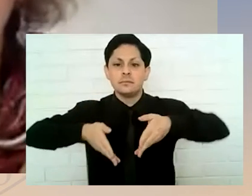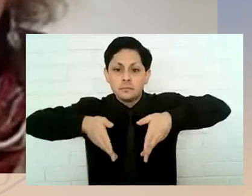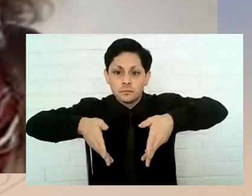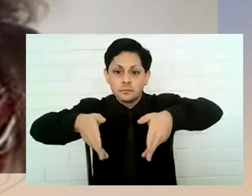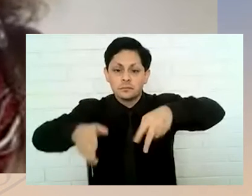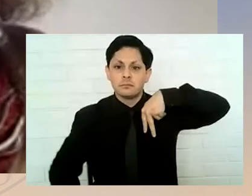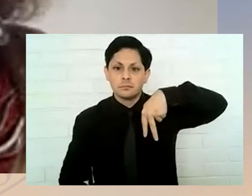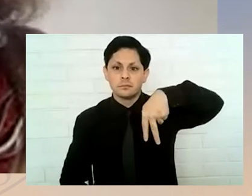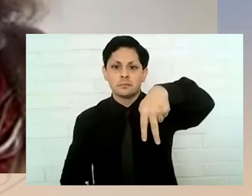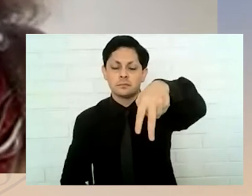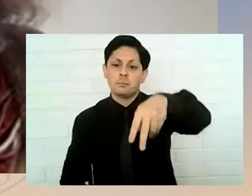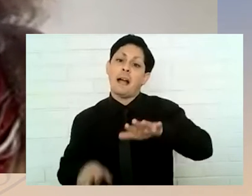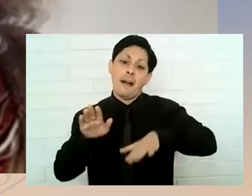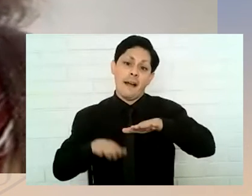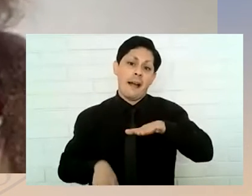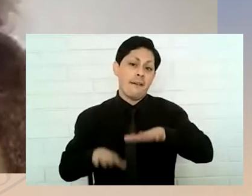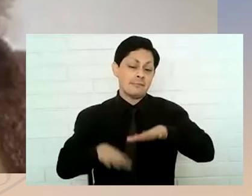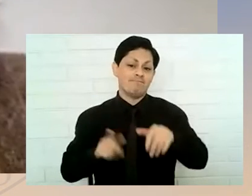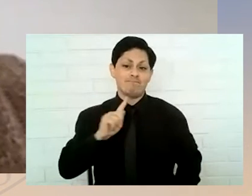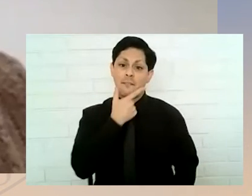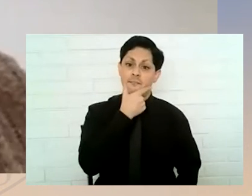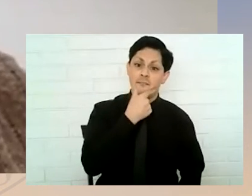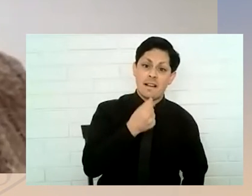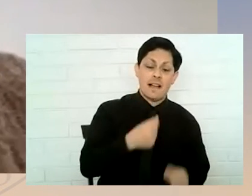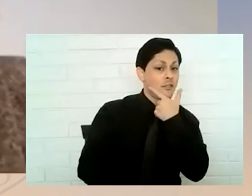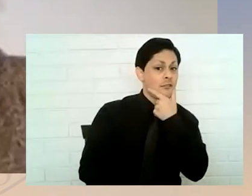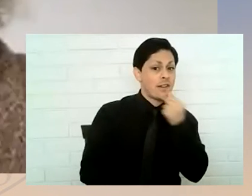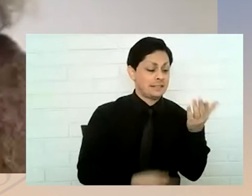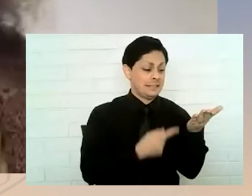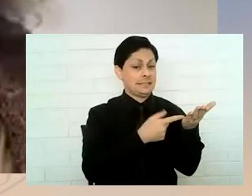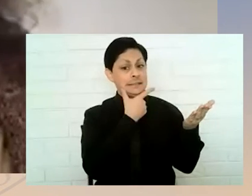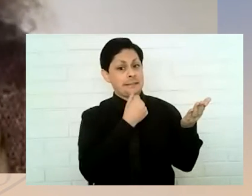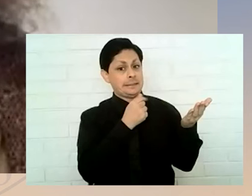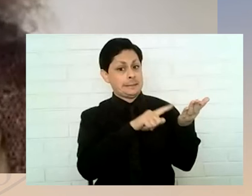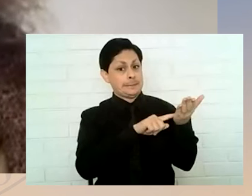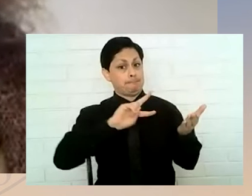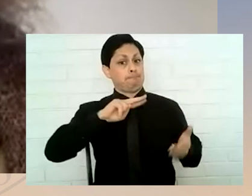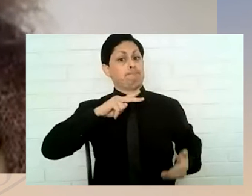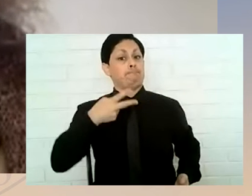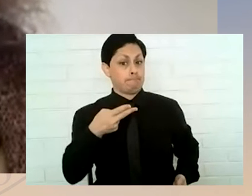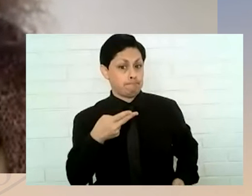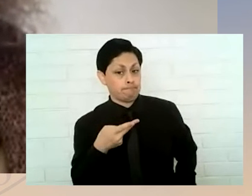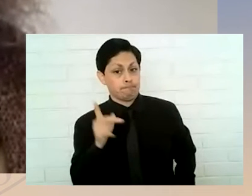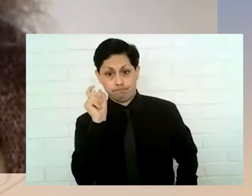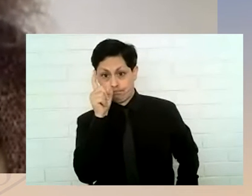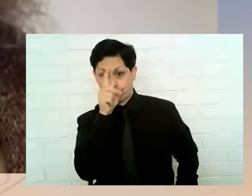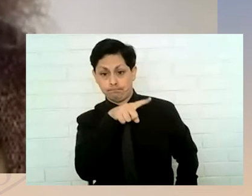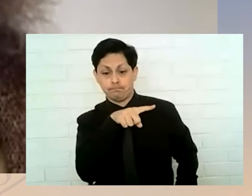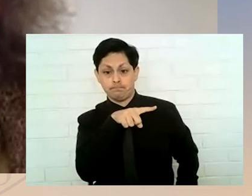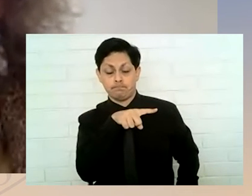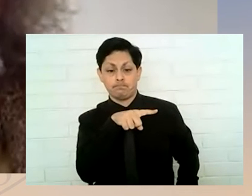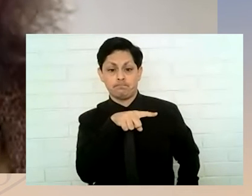veces lo fácil no es tan fácil, a veces se torna más complejo, estamos sujetos, ¿no es cierto?, y enfrentados a